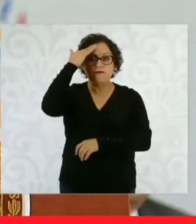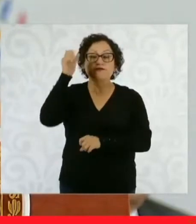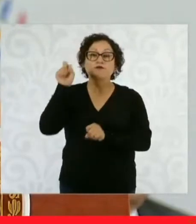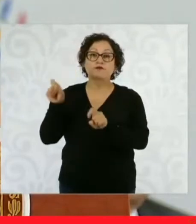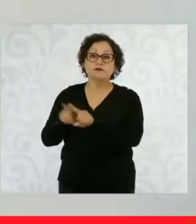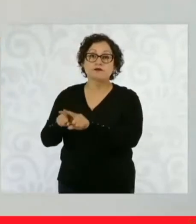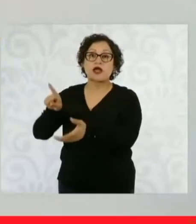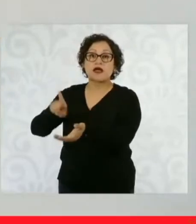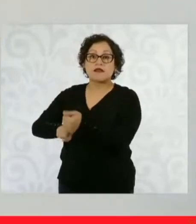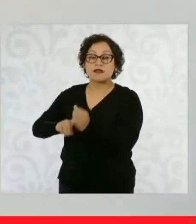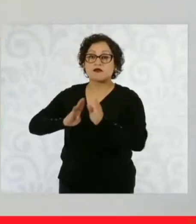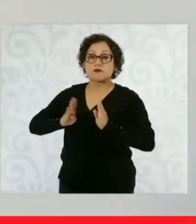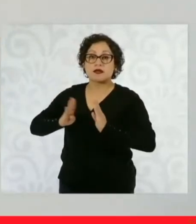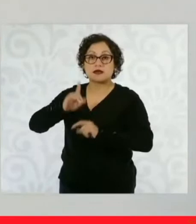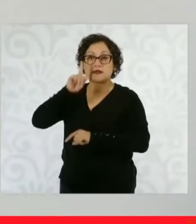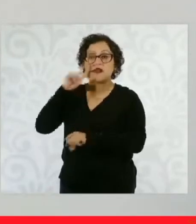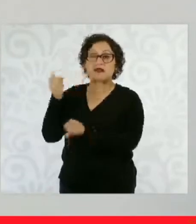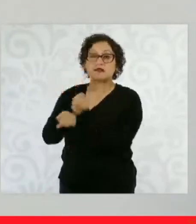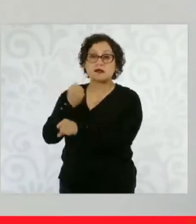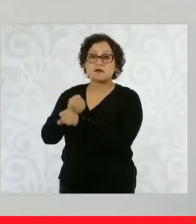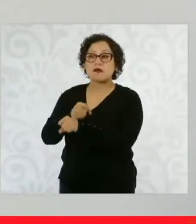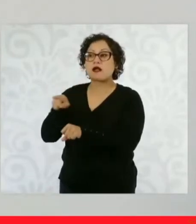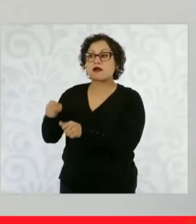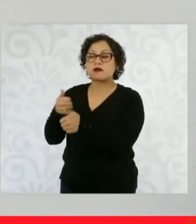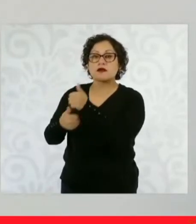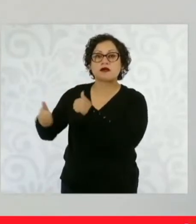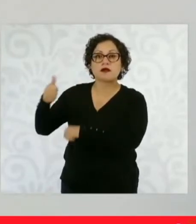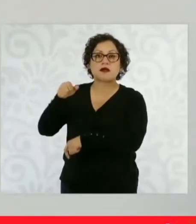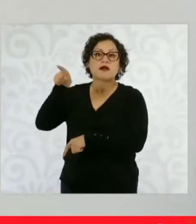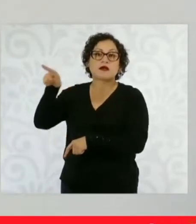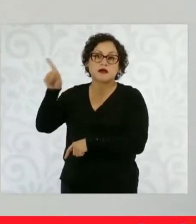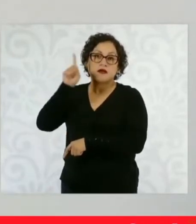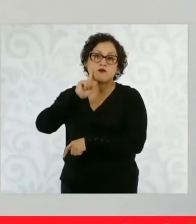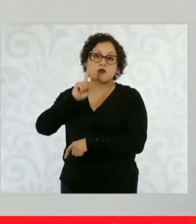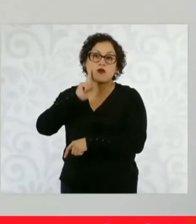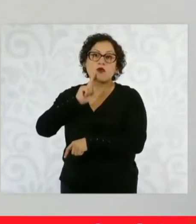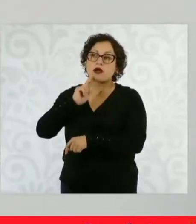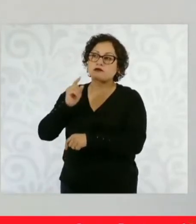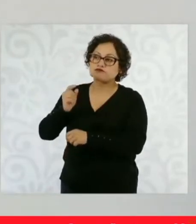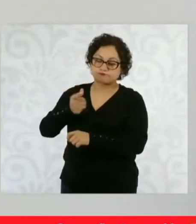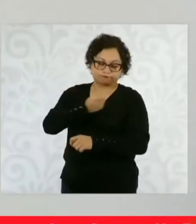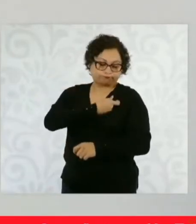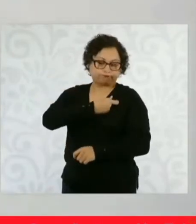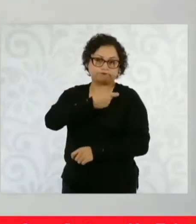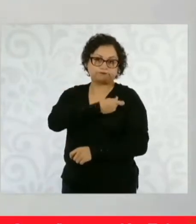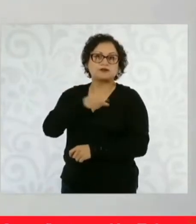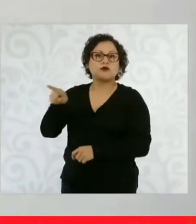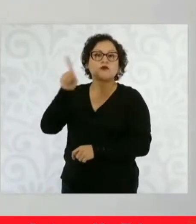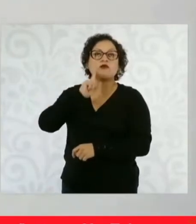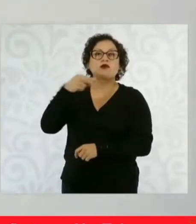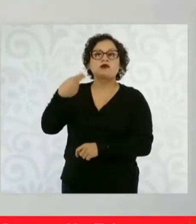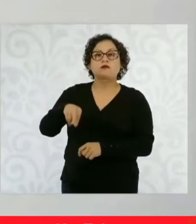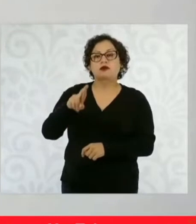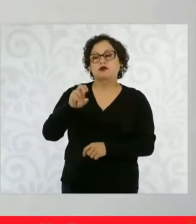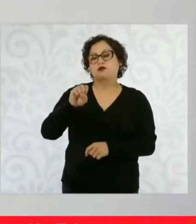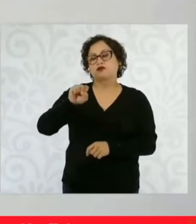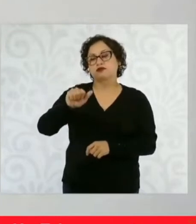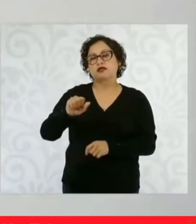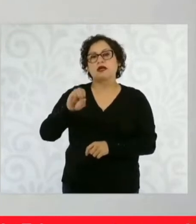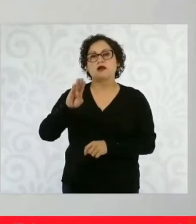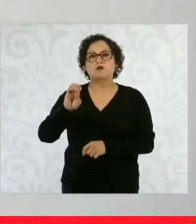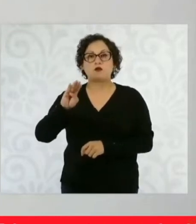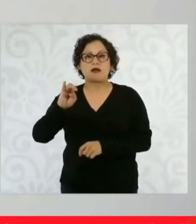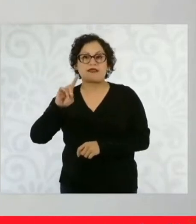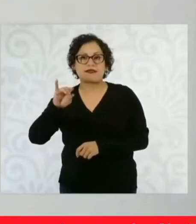mujeres otorgándoles el grado de coronela, y una de ellas va a ser Rosa Bobadilla, que en lo particular es una mujer que